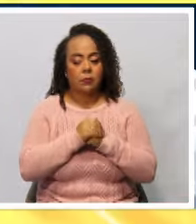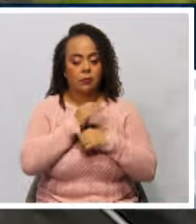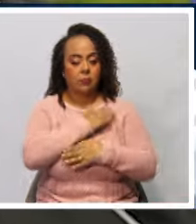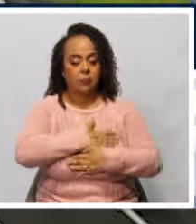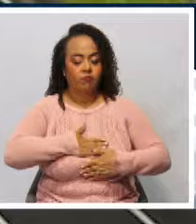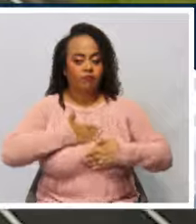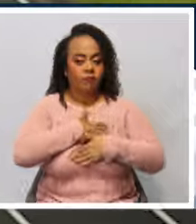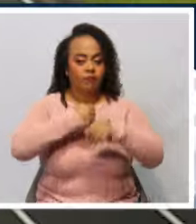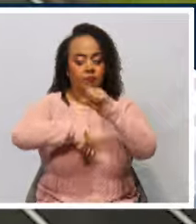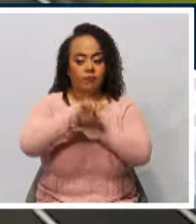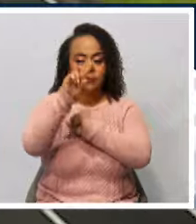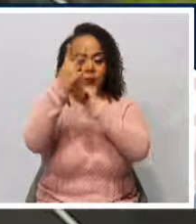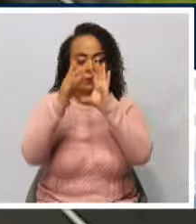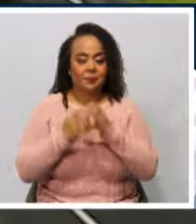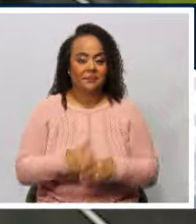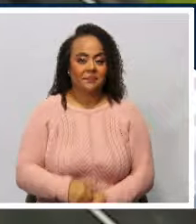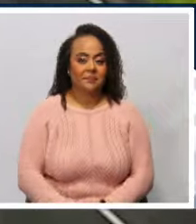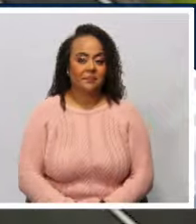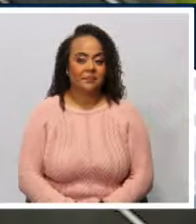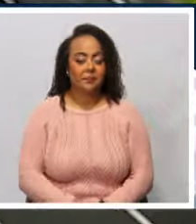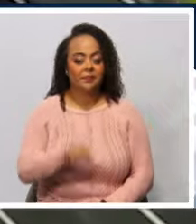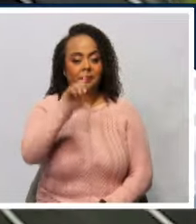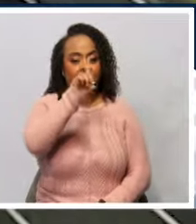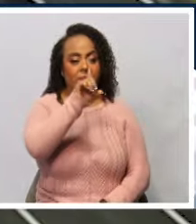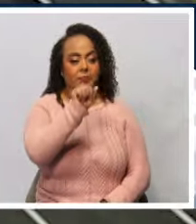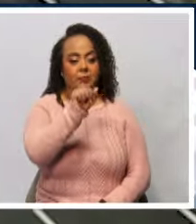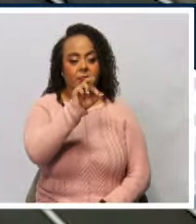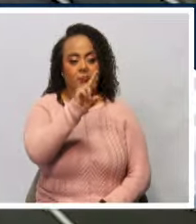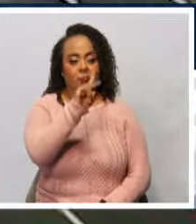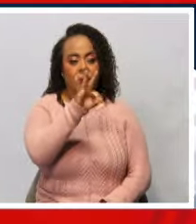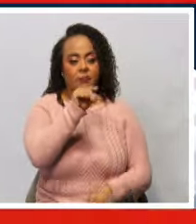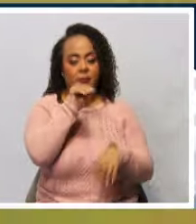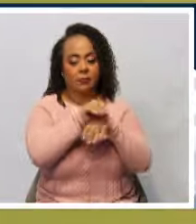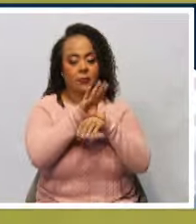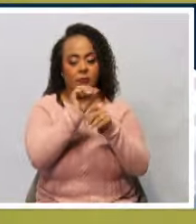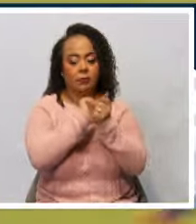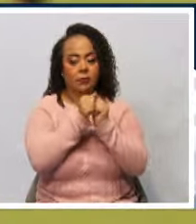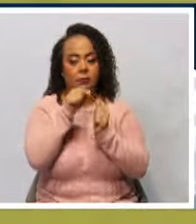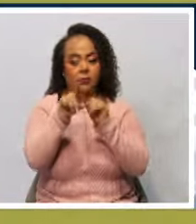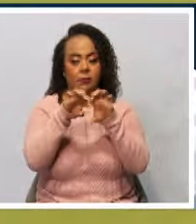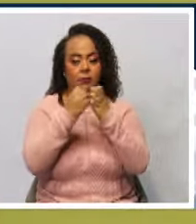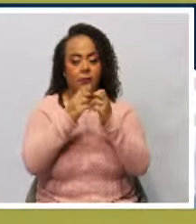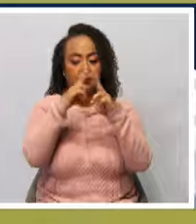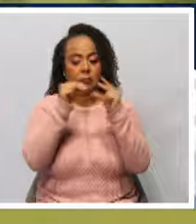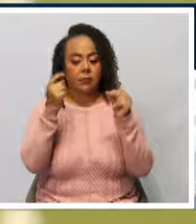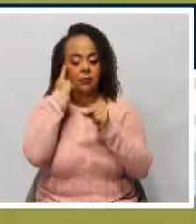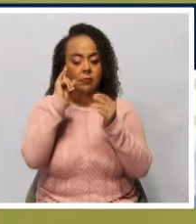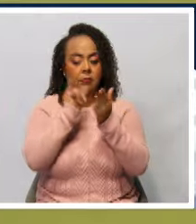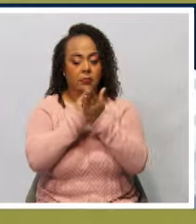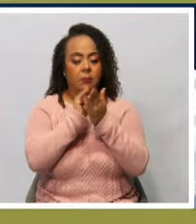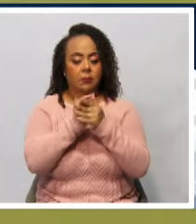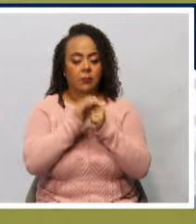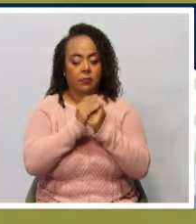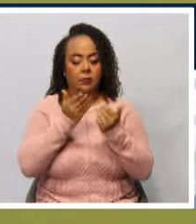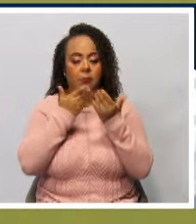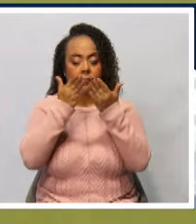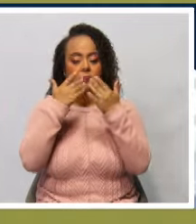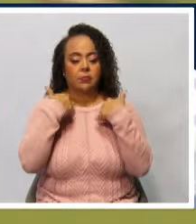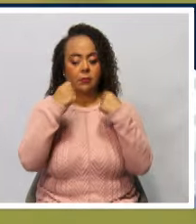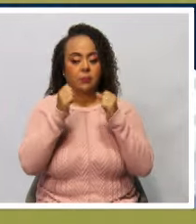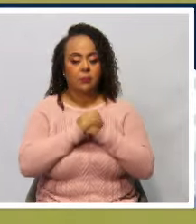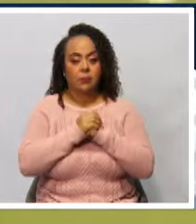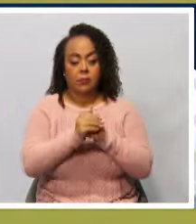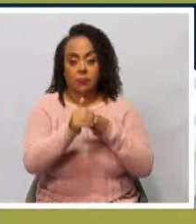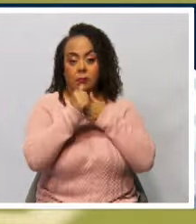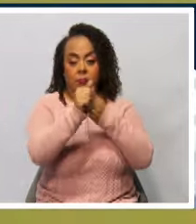del fútbol de la Liga de Ascenso. Duarte es asesor deportivo de este equipo NICA y es por eso que le dieron la confianza de